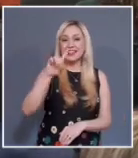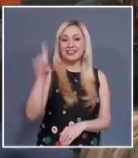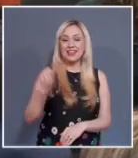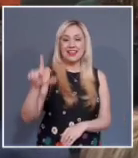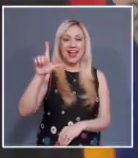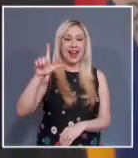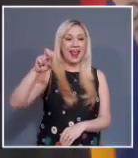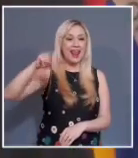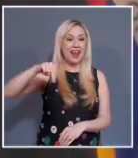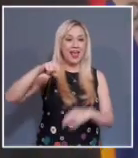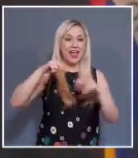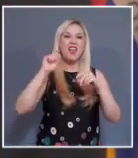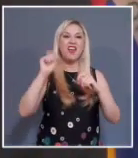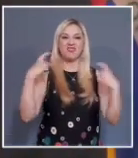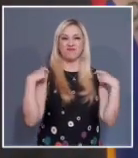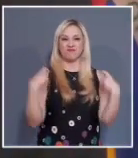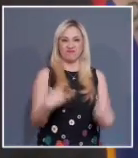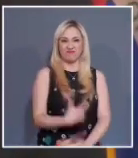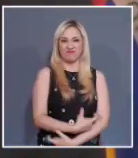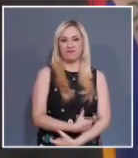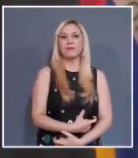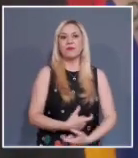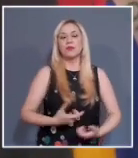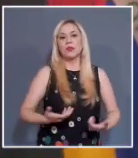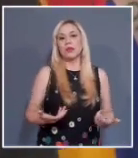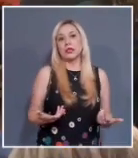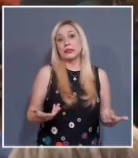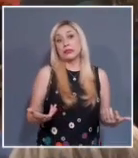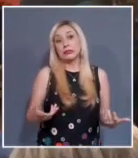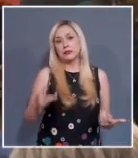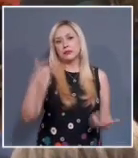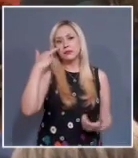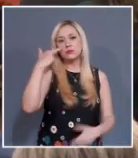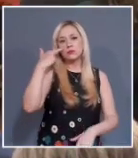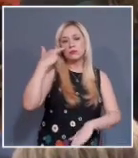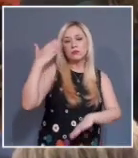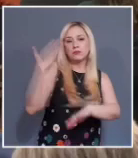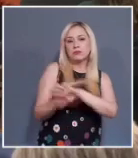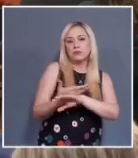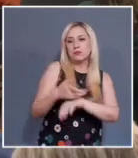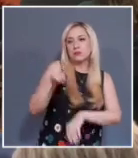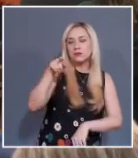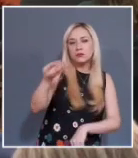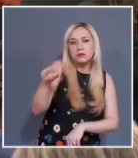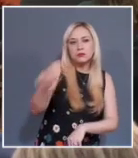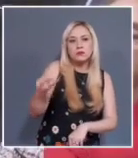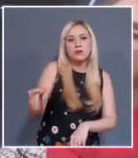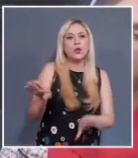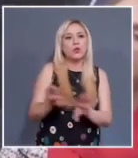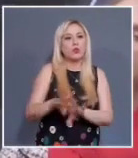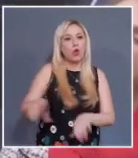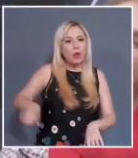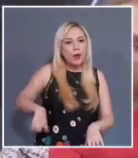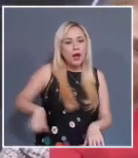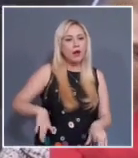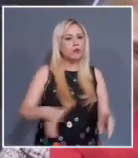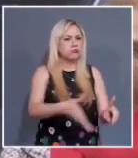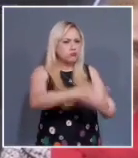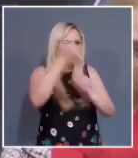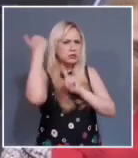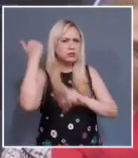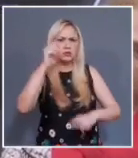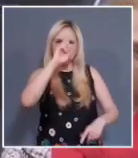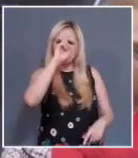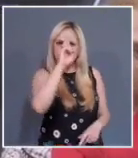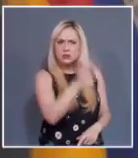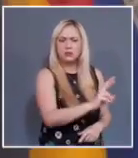investiga la responsabilidad del Estado mexicano por la violación a los derechos a la integridad personal, a las garantías y protección judicial, así